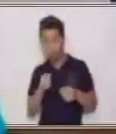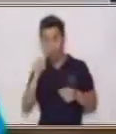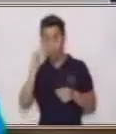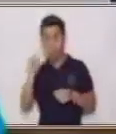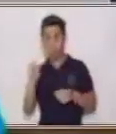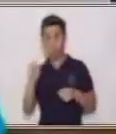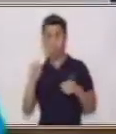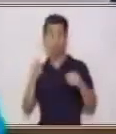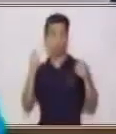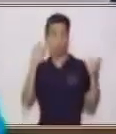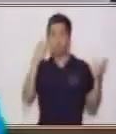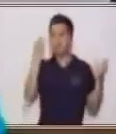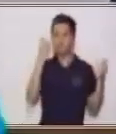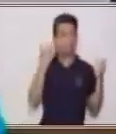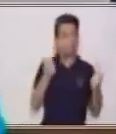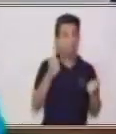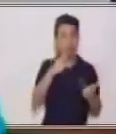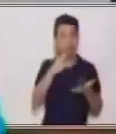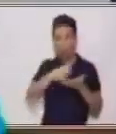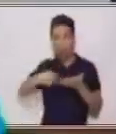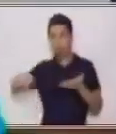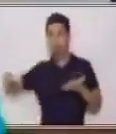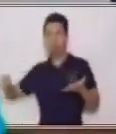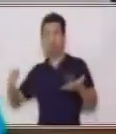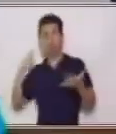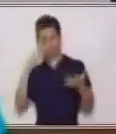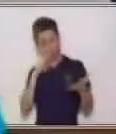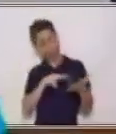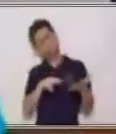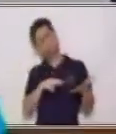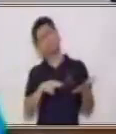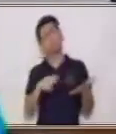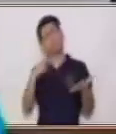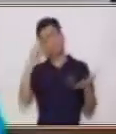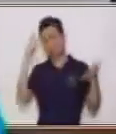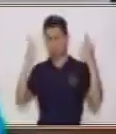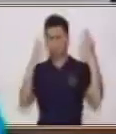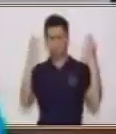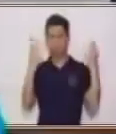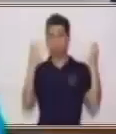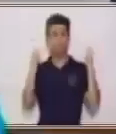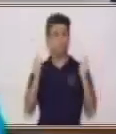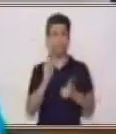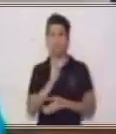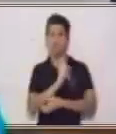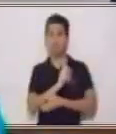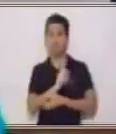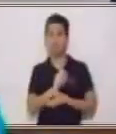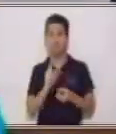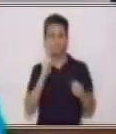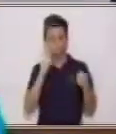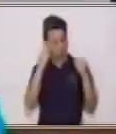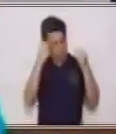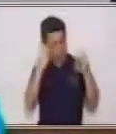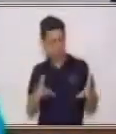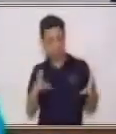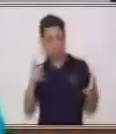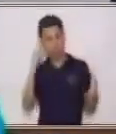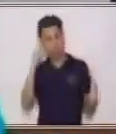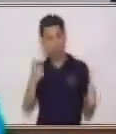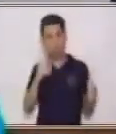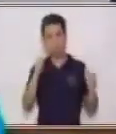por ir corriendo, entonces la lectura te deja mal, ¿no? Te deja desconcertado y no se encuentra ese